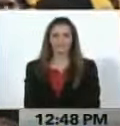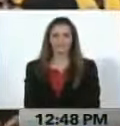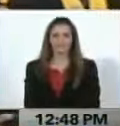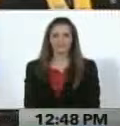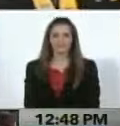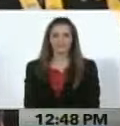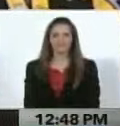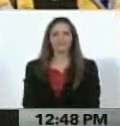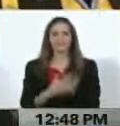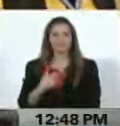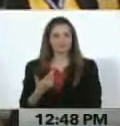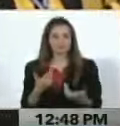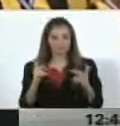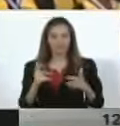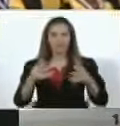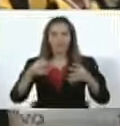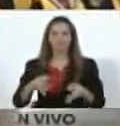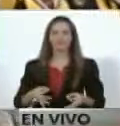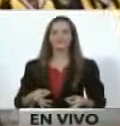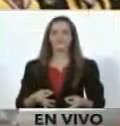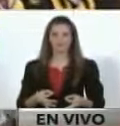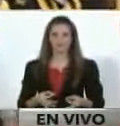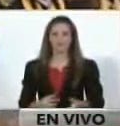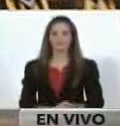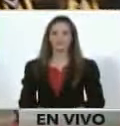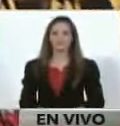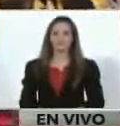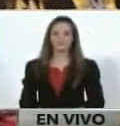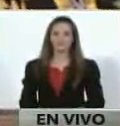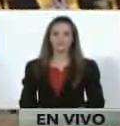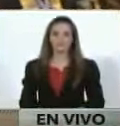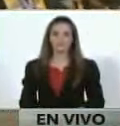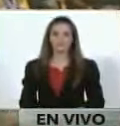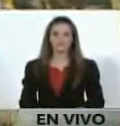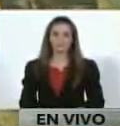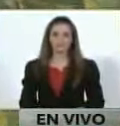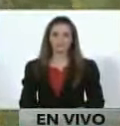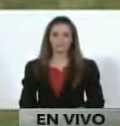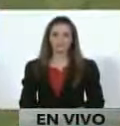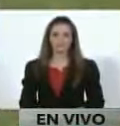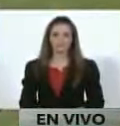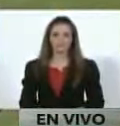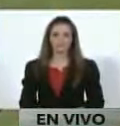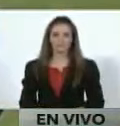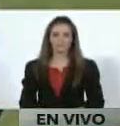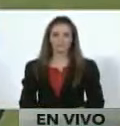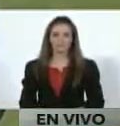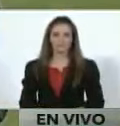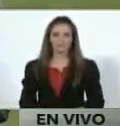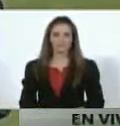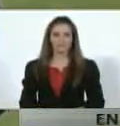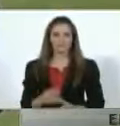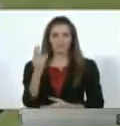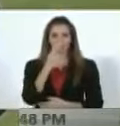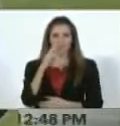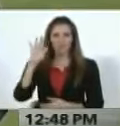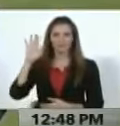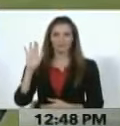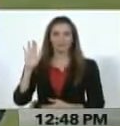Quiero proceder de manera formal a tomar juramento